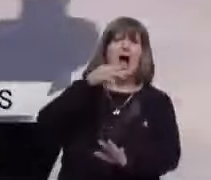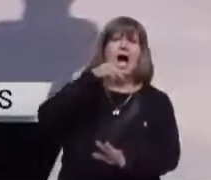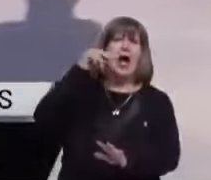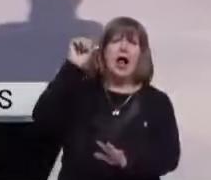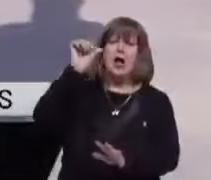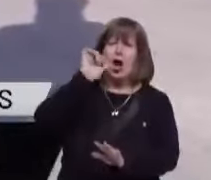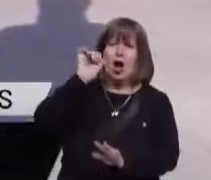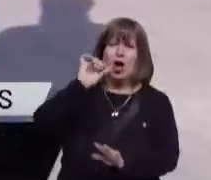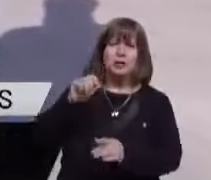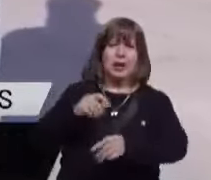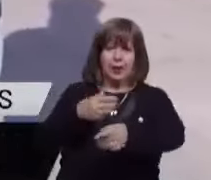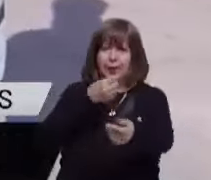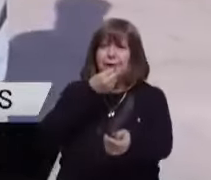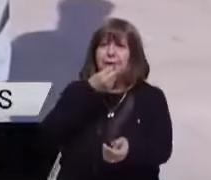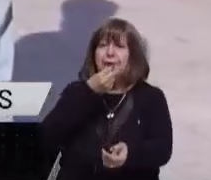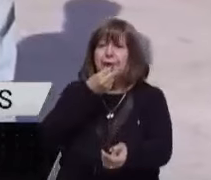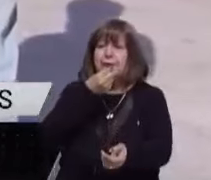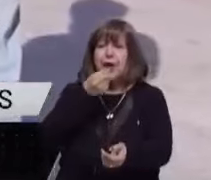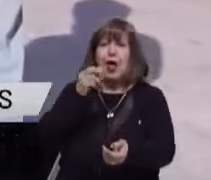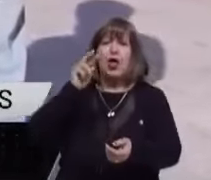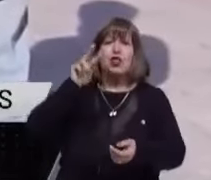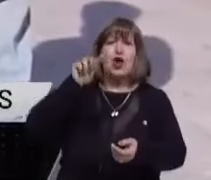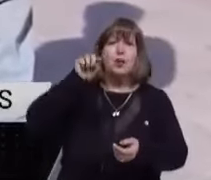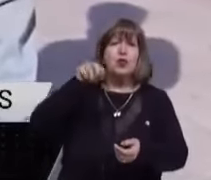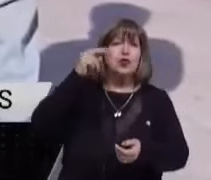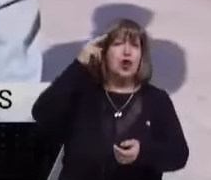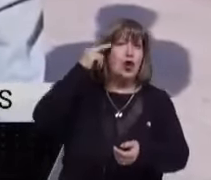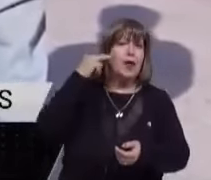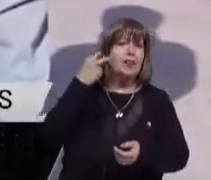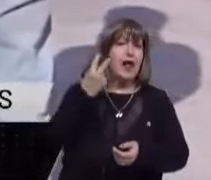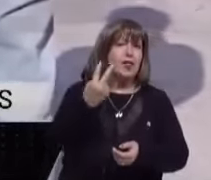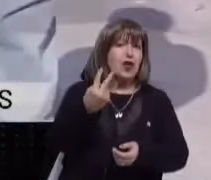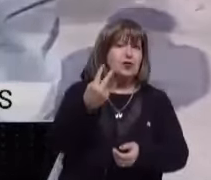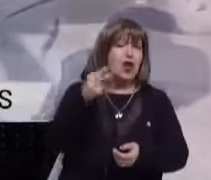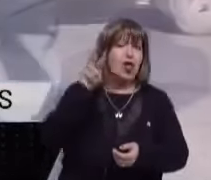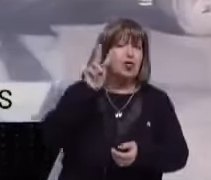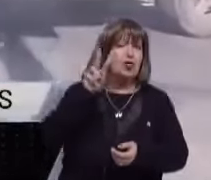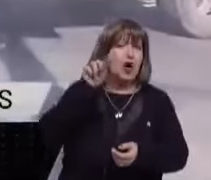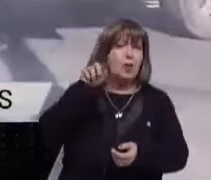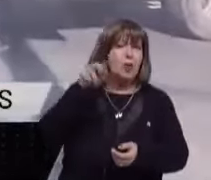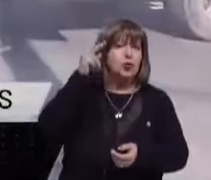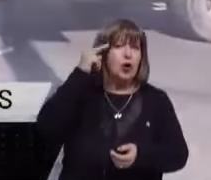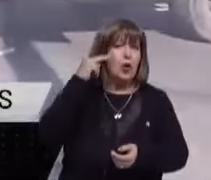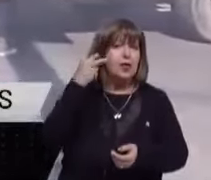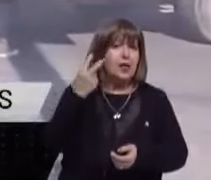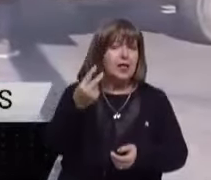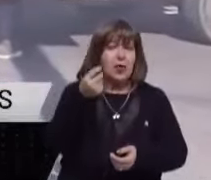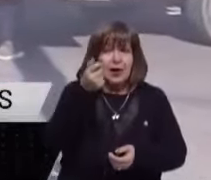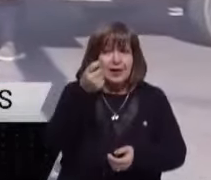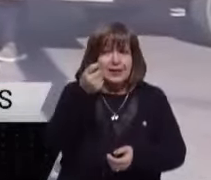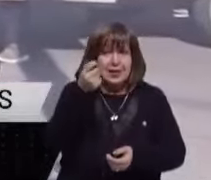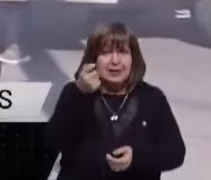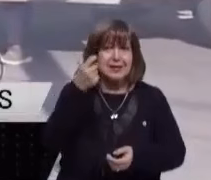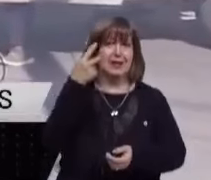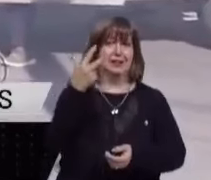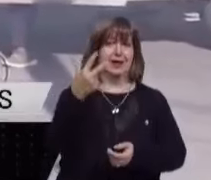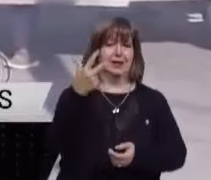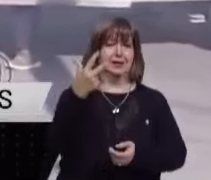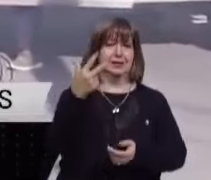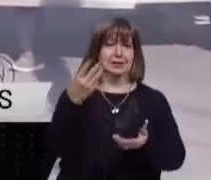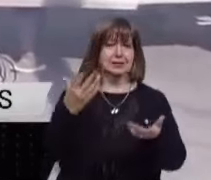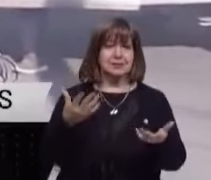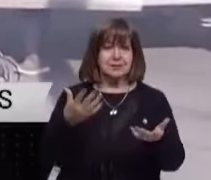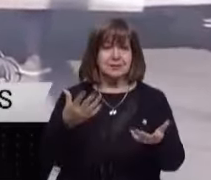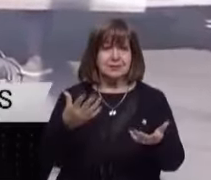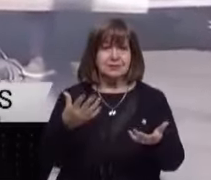la sospecha, 2.92 gramos de alcohol por litro de sangre, lo que supera casi 5 veces el límite máximo permitido por la